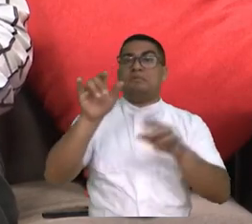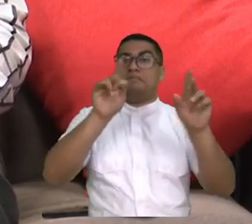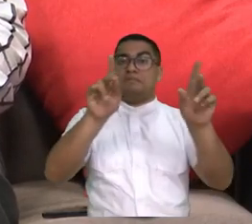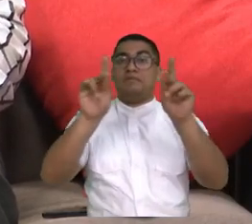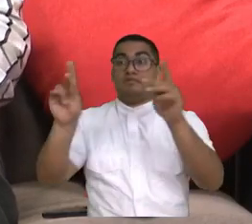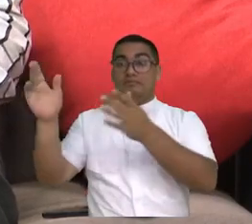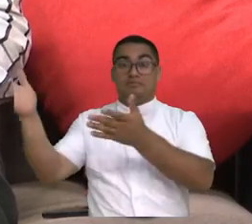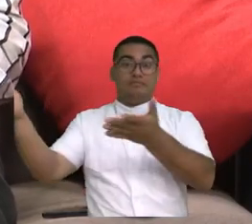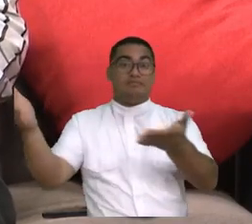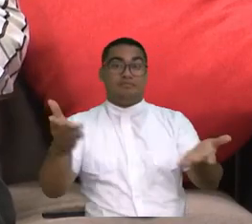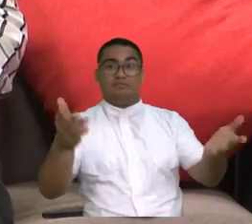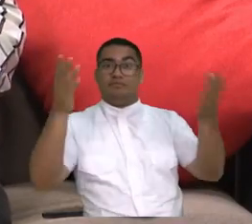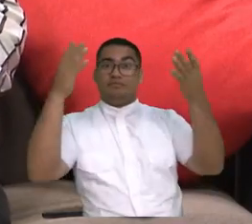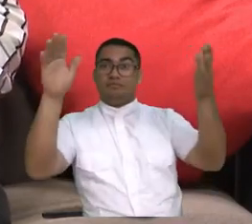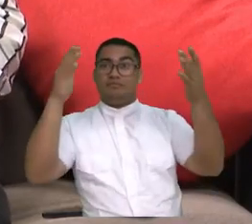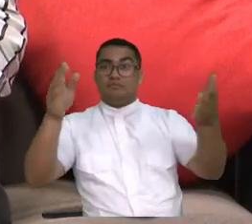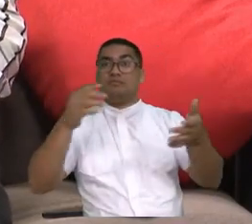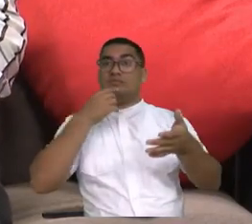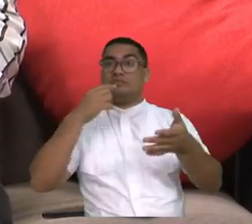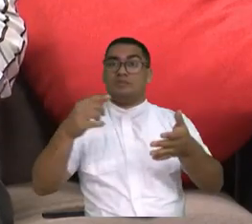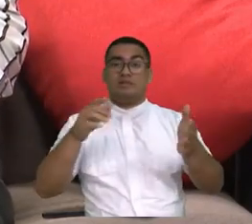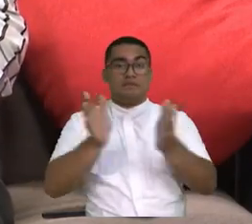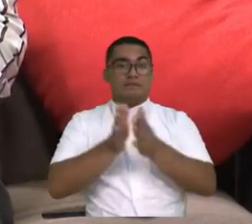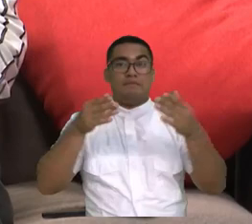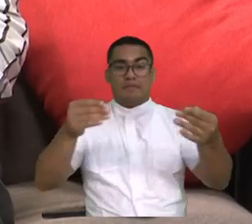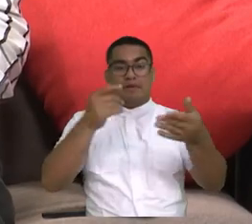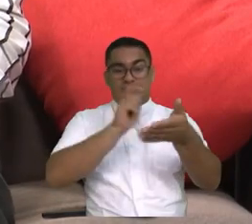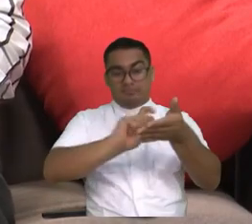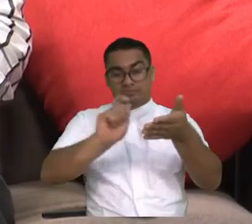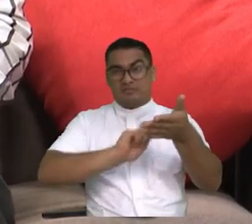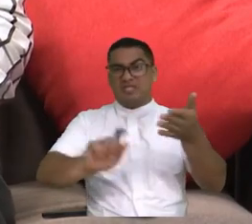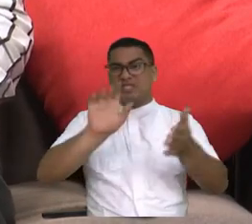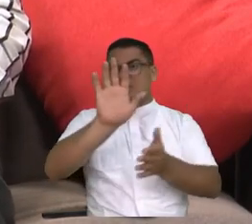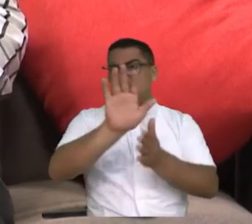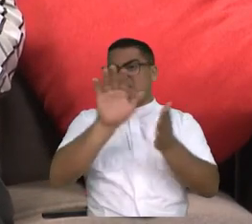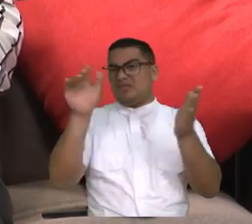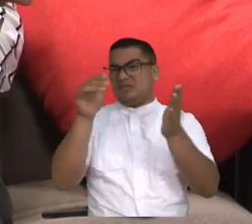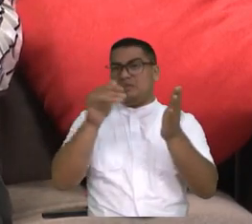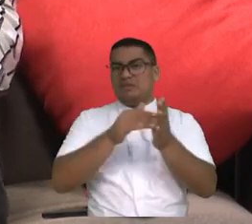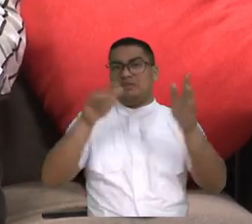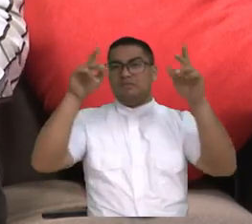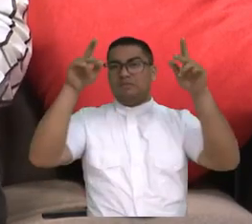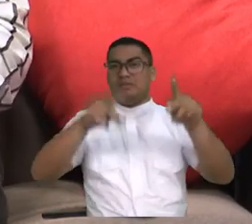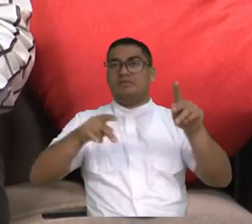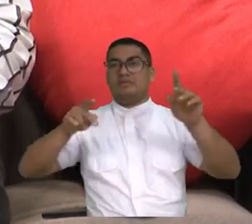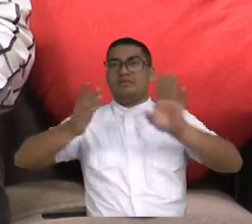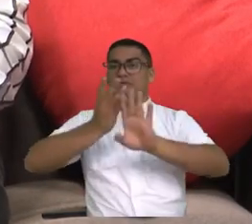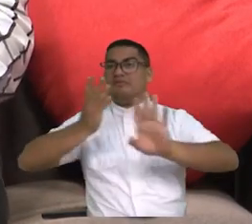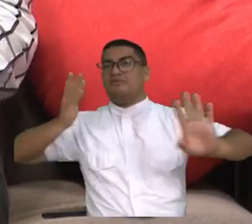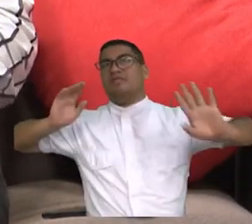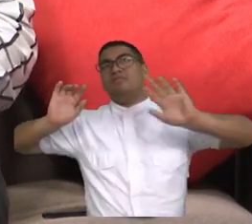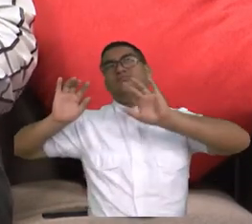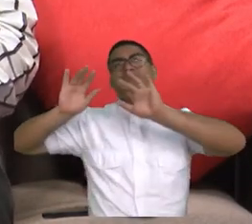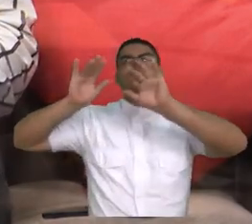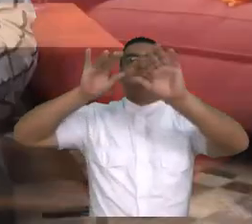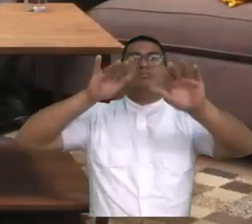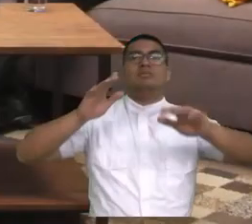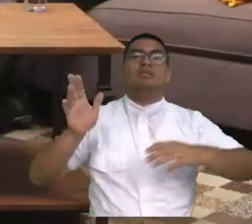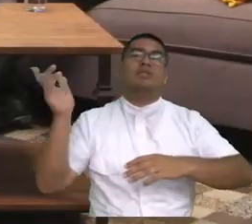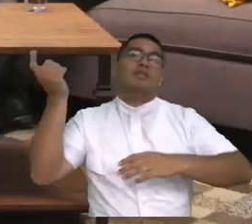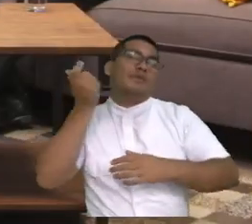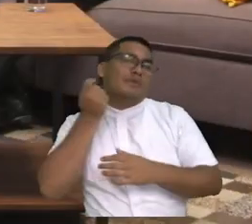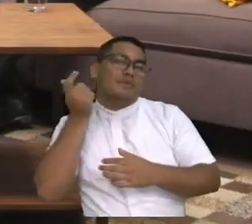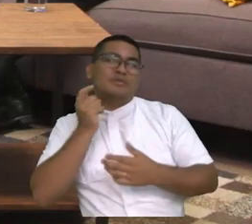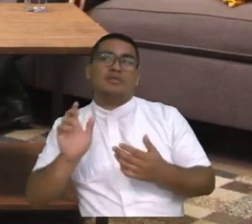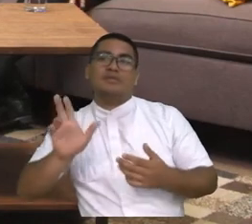estoy exagerando, hay escritos que así lo documentan, hasta 5.000 personas, es decir, hacían fila para ir a escuchar una cátedra de